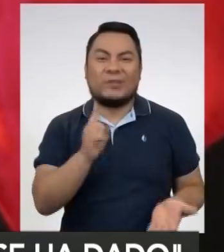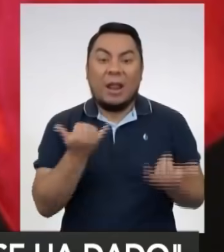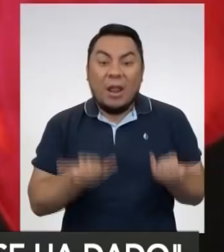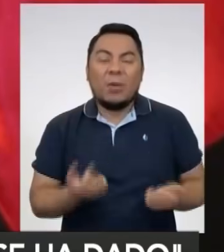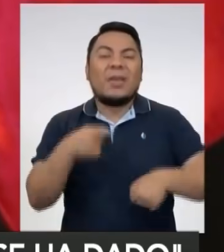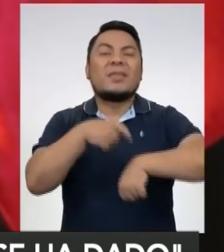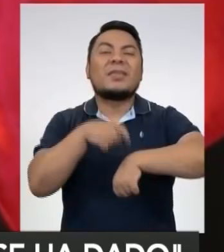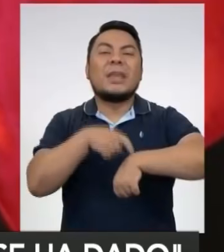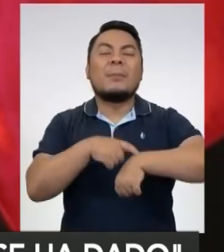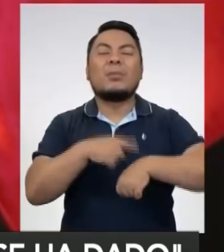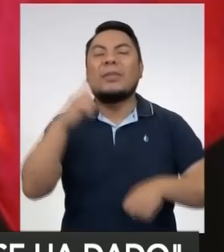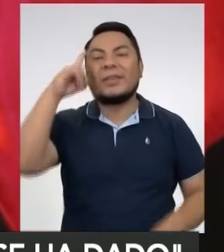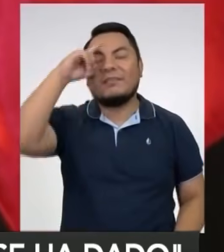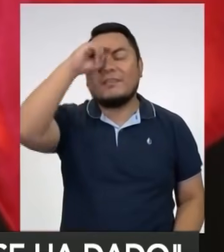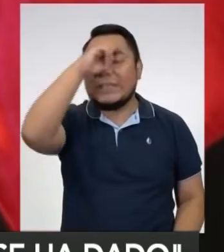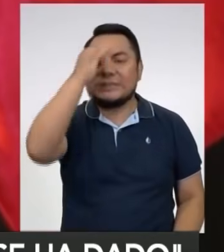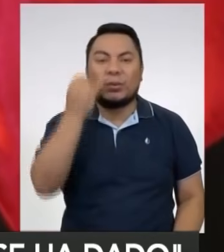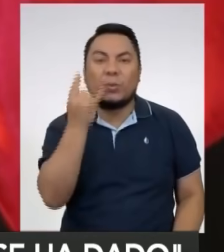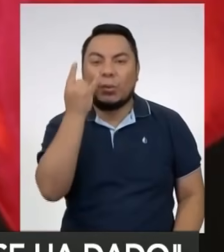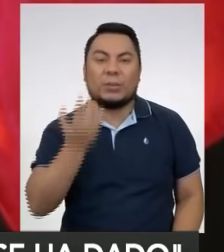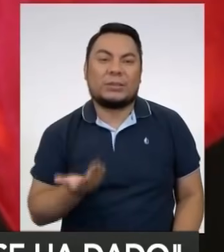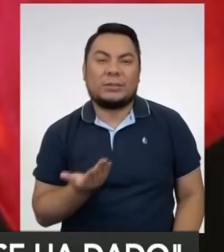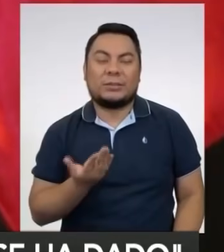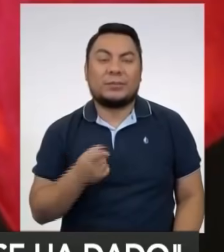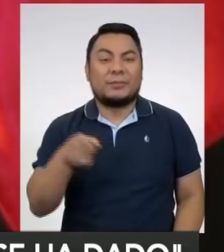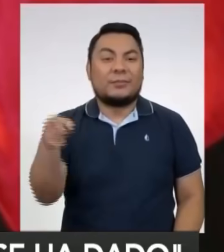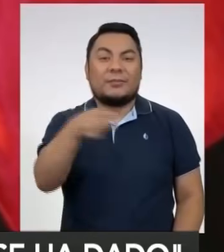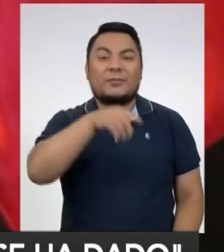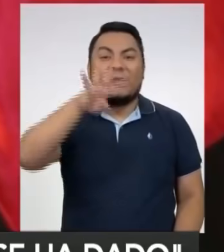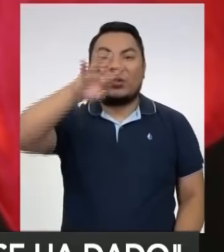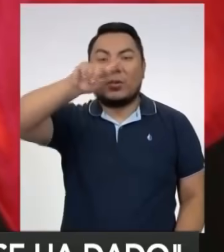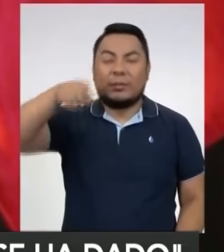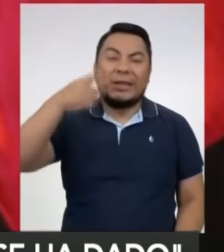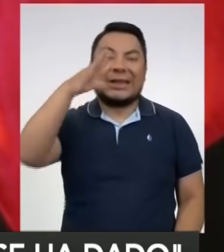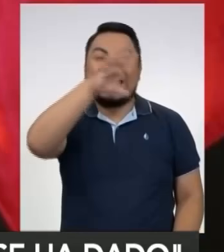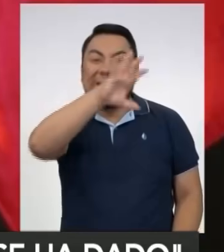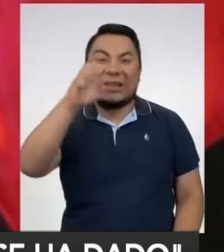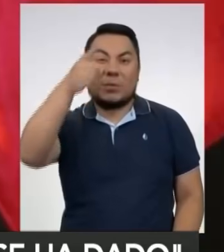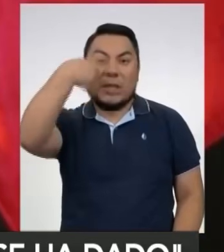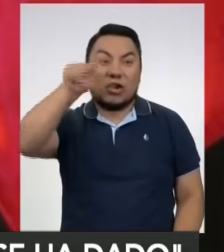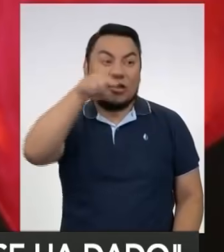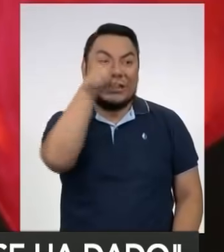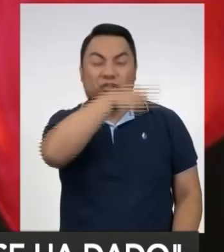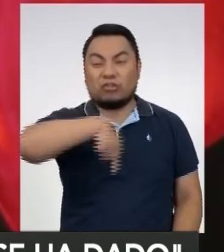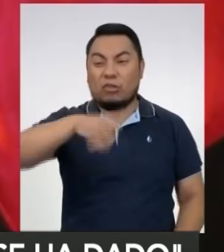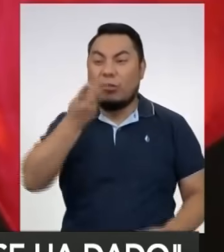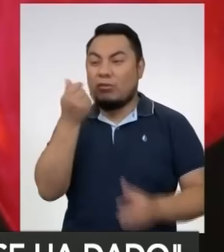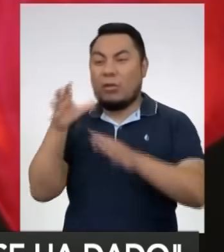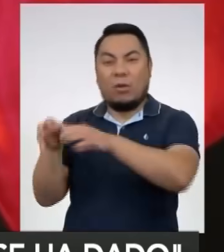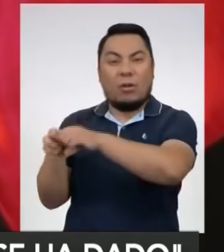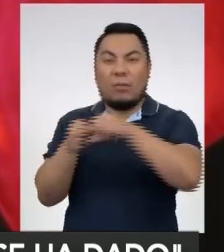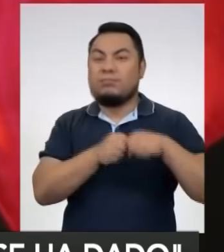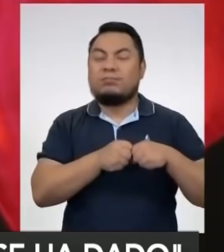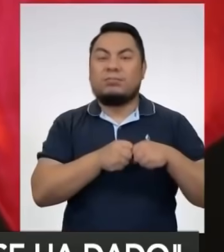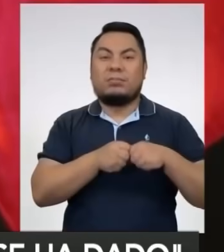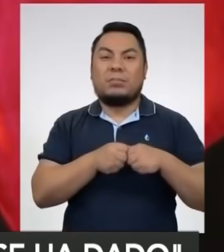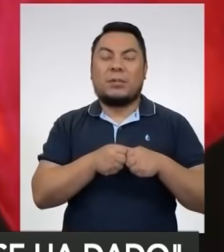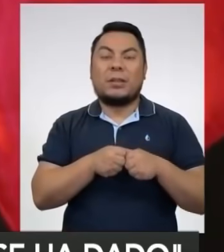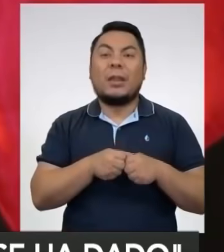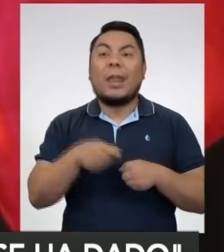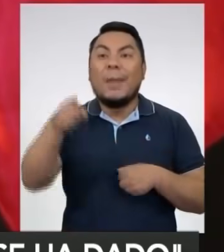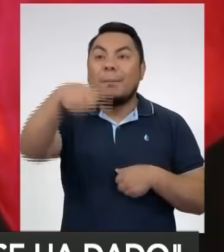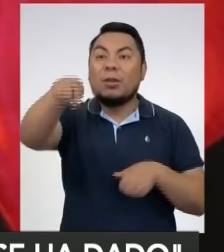de crisis. Es decir, 4.500 millones del sistema que están dirigidos para los que menos